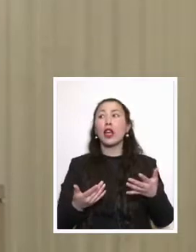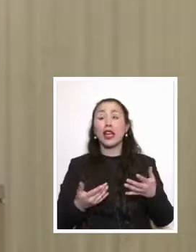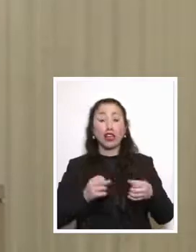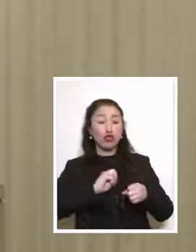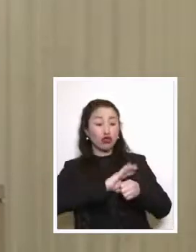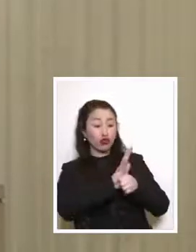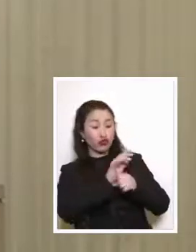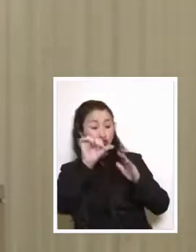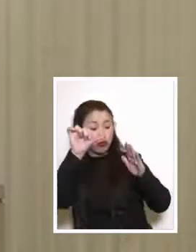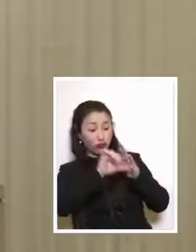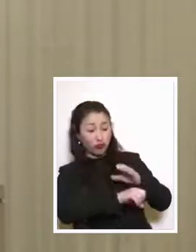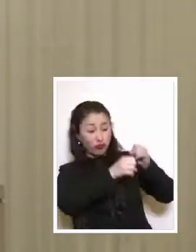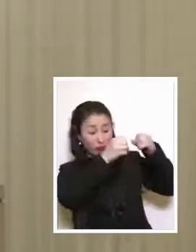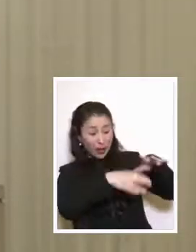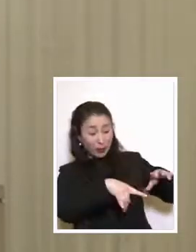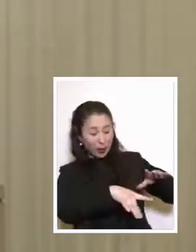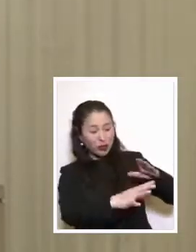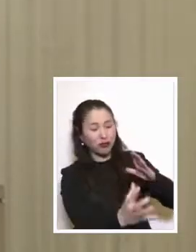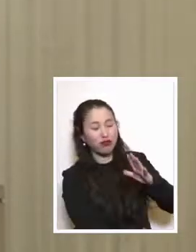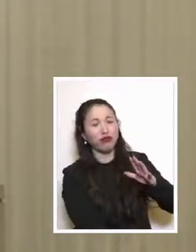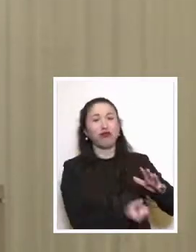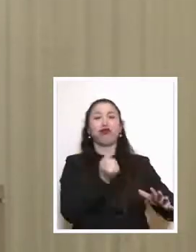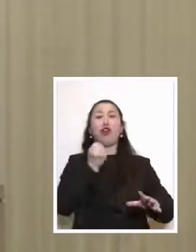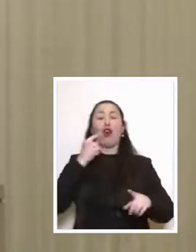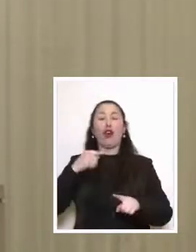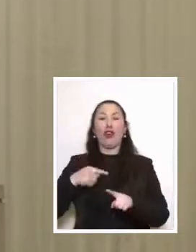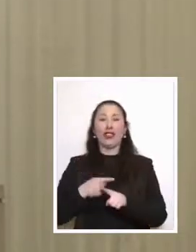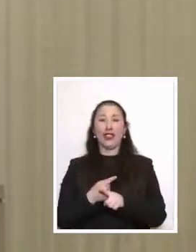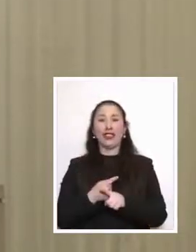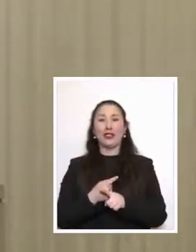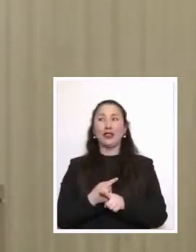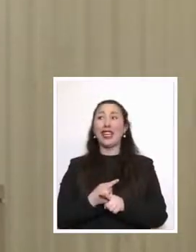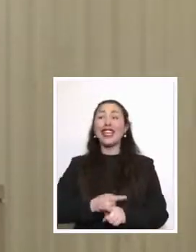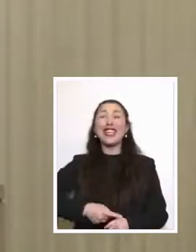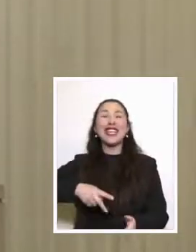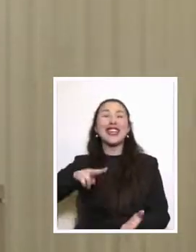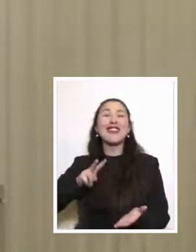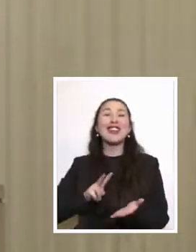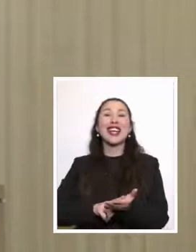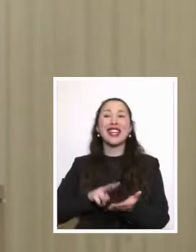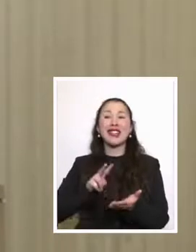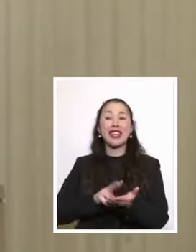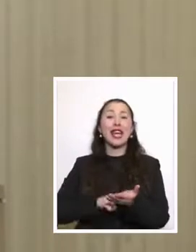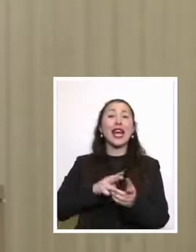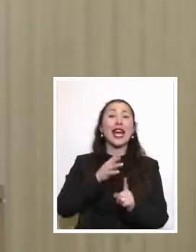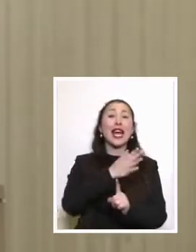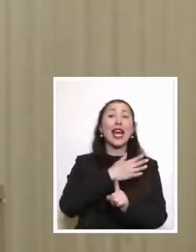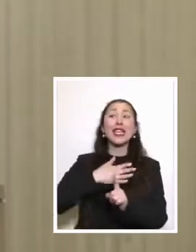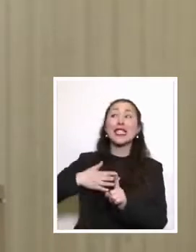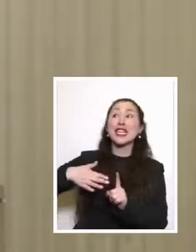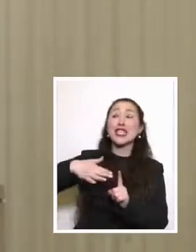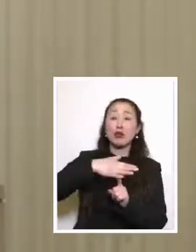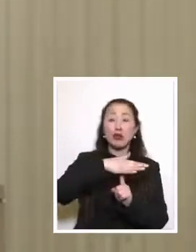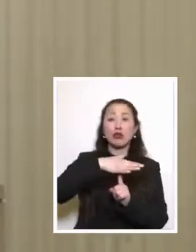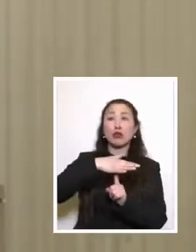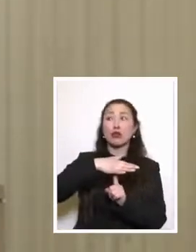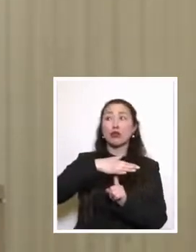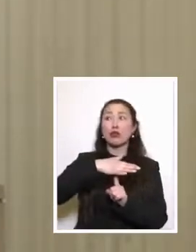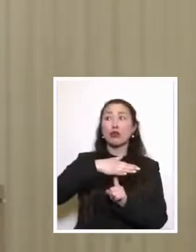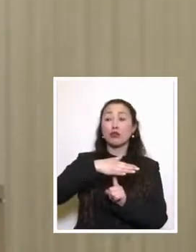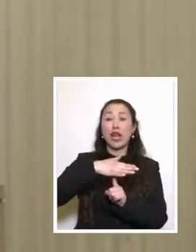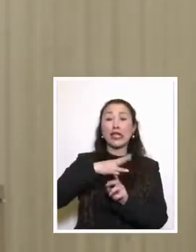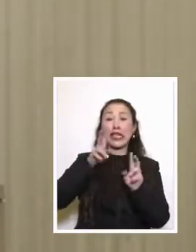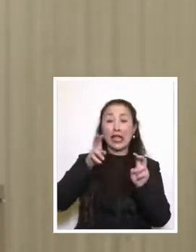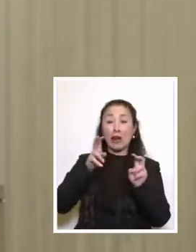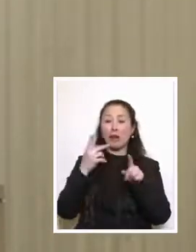pero entrar en esta ruta de la transformación educativa y realmente poner esta cuestión en el centro de la agenda